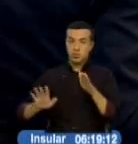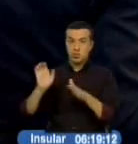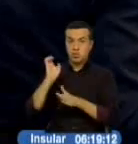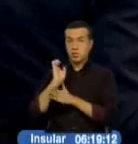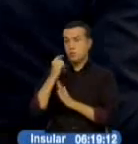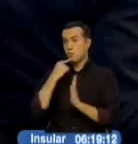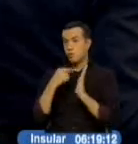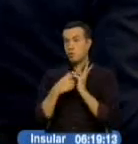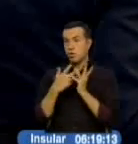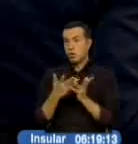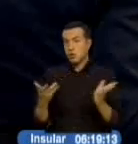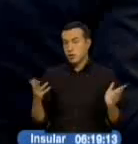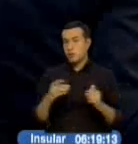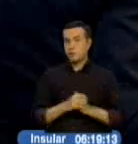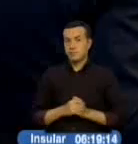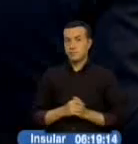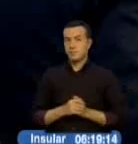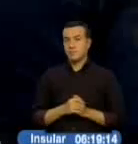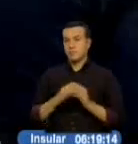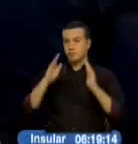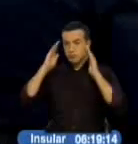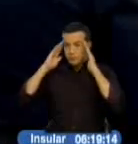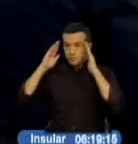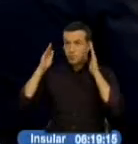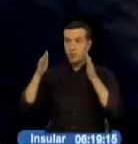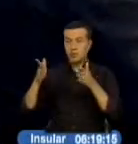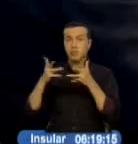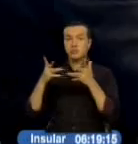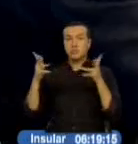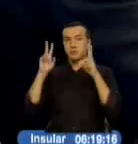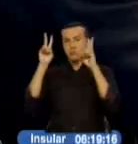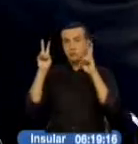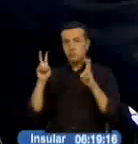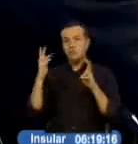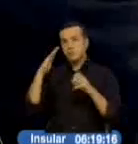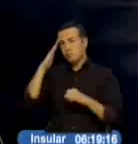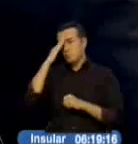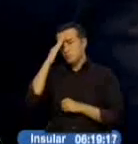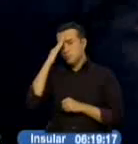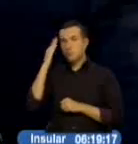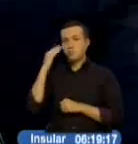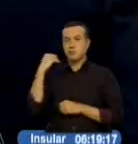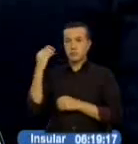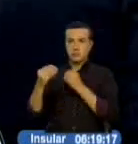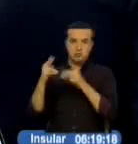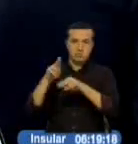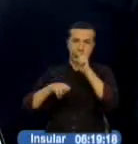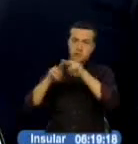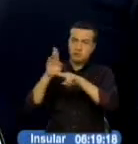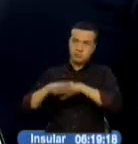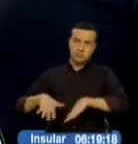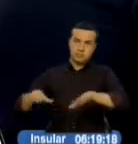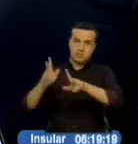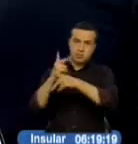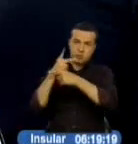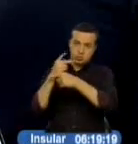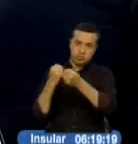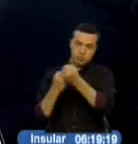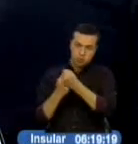decir, que están focalizadas en los aspectos que sabemos, dotación de infraestructura